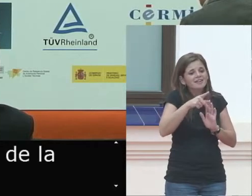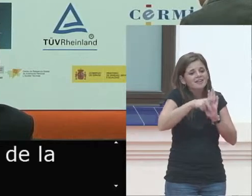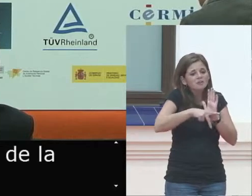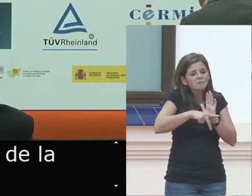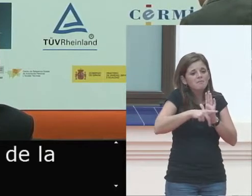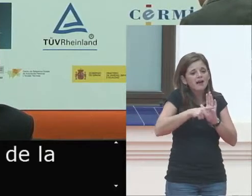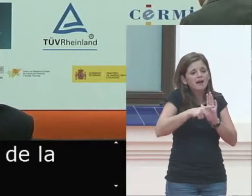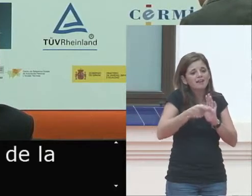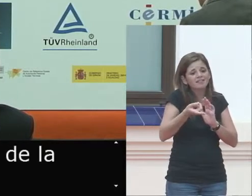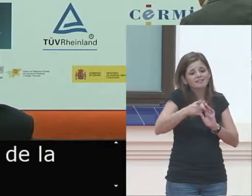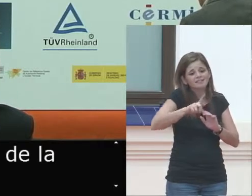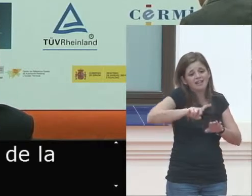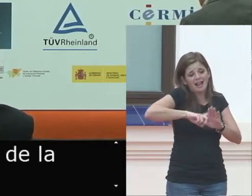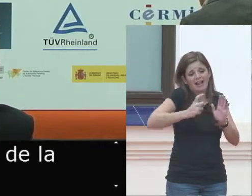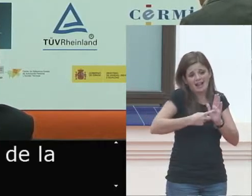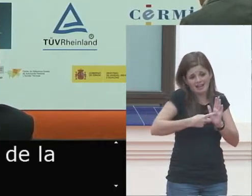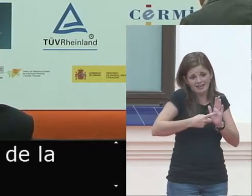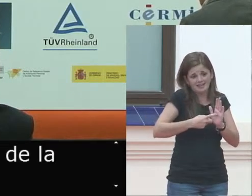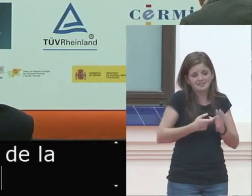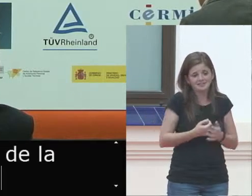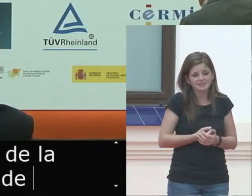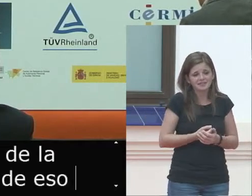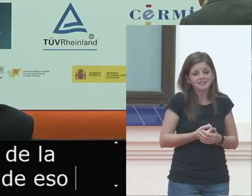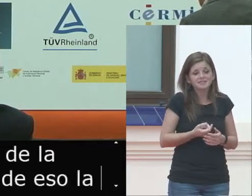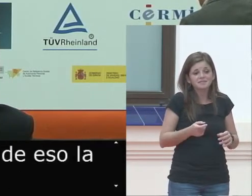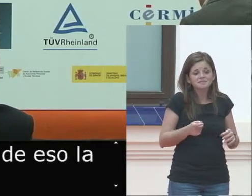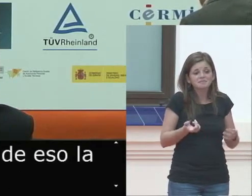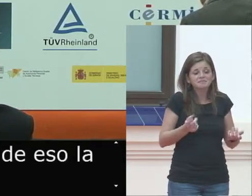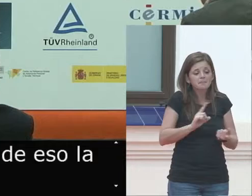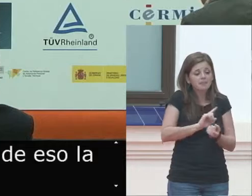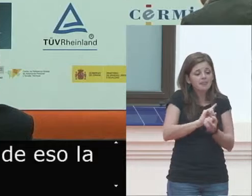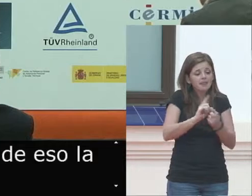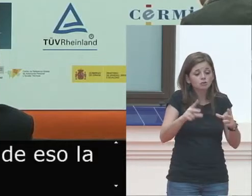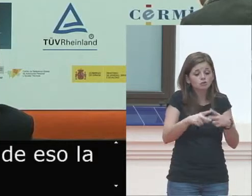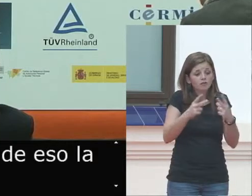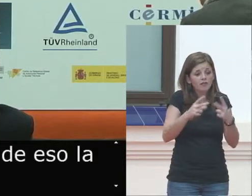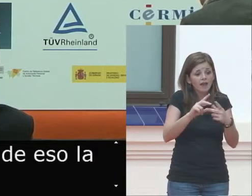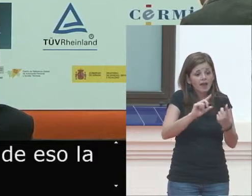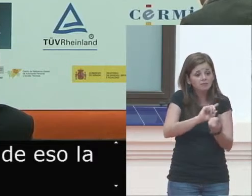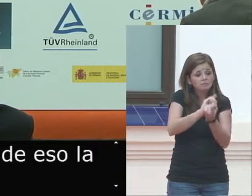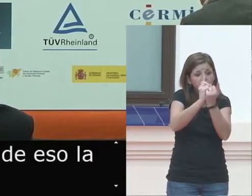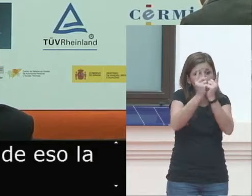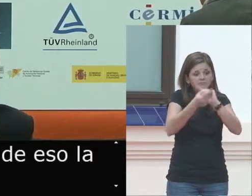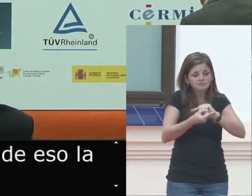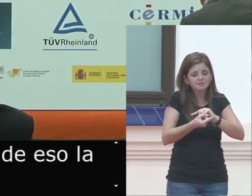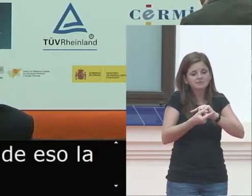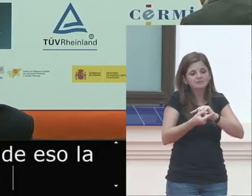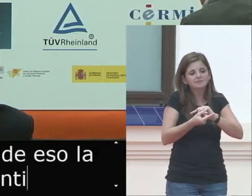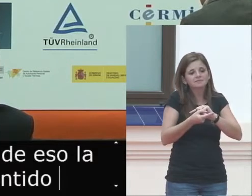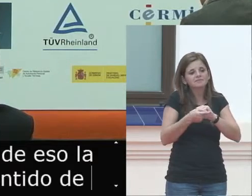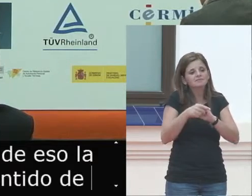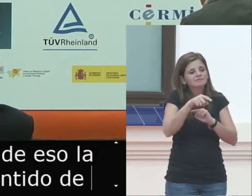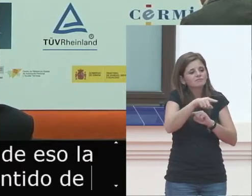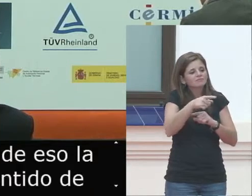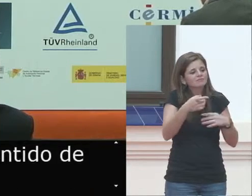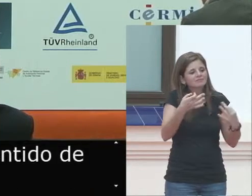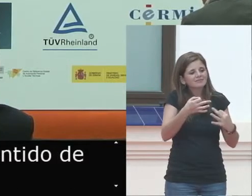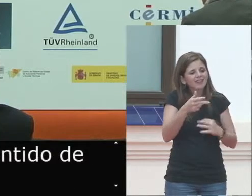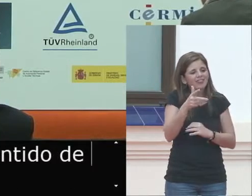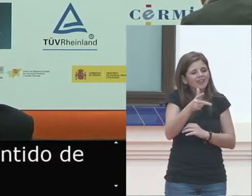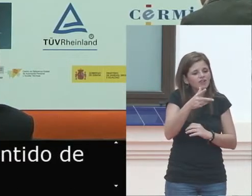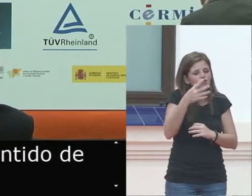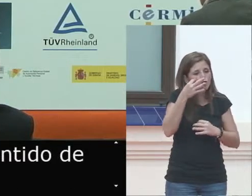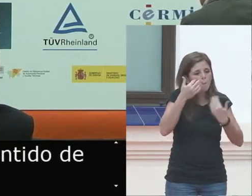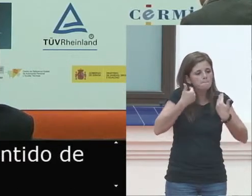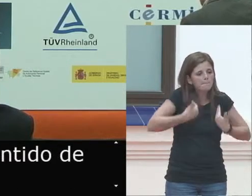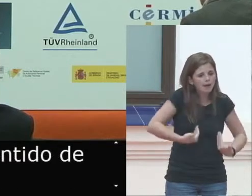ley, del cambio de sociedad en su sentido de qué son los derechos humanos y